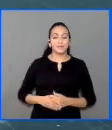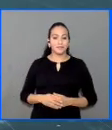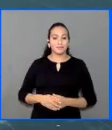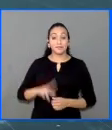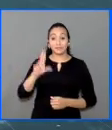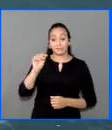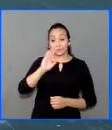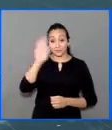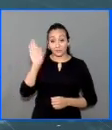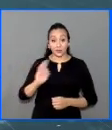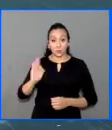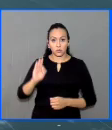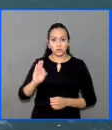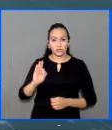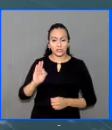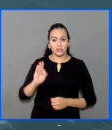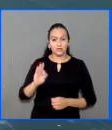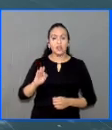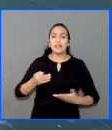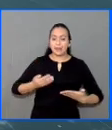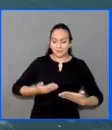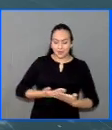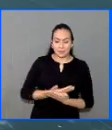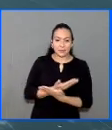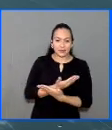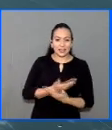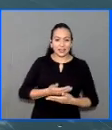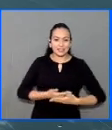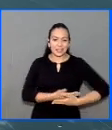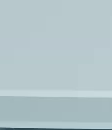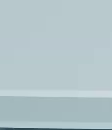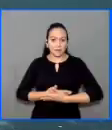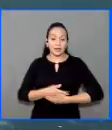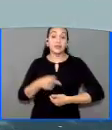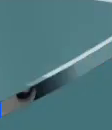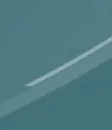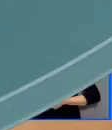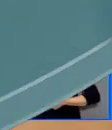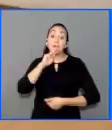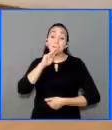bebés prematuros son hijos de madres adolescentes.